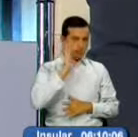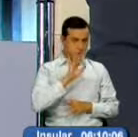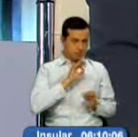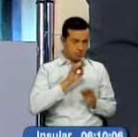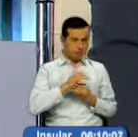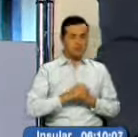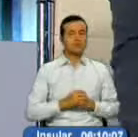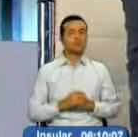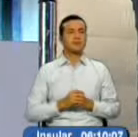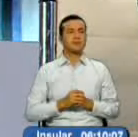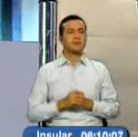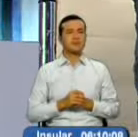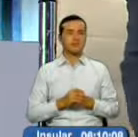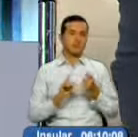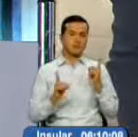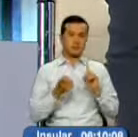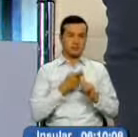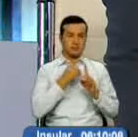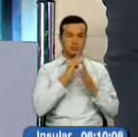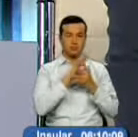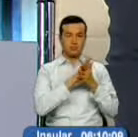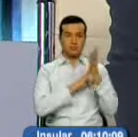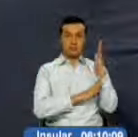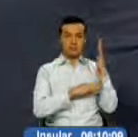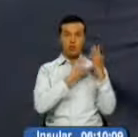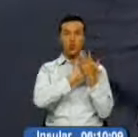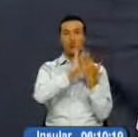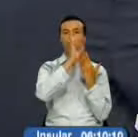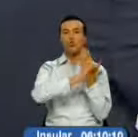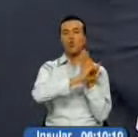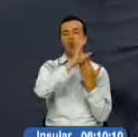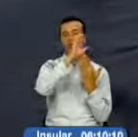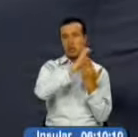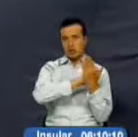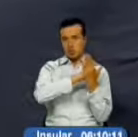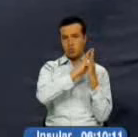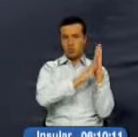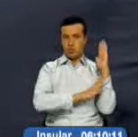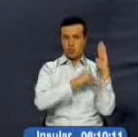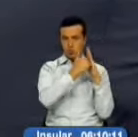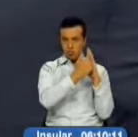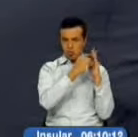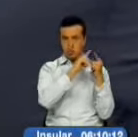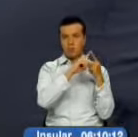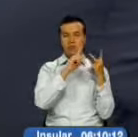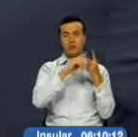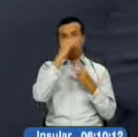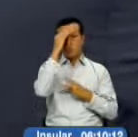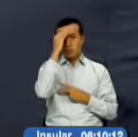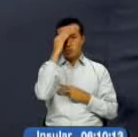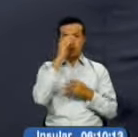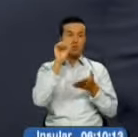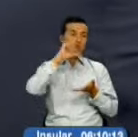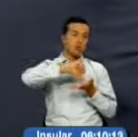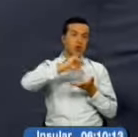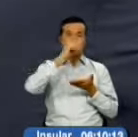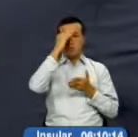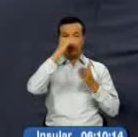es, primero, malla curricular. 2, educación urbana y educación rural, porque lo rural está